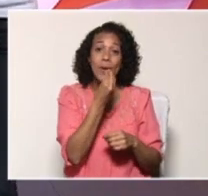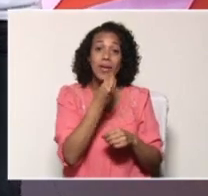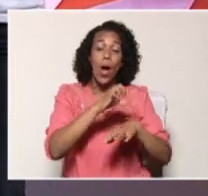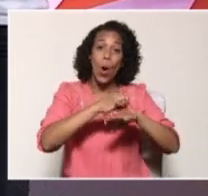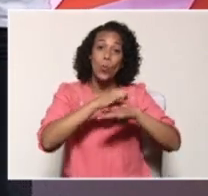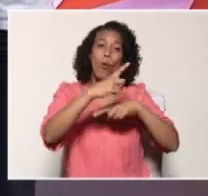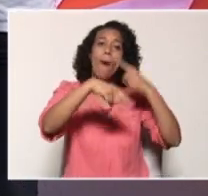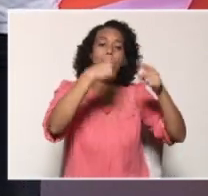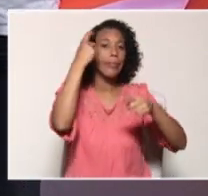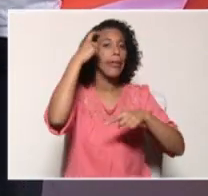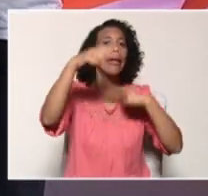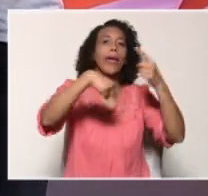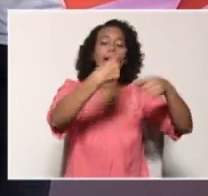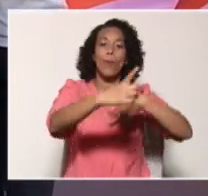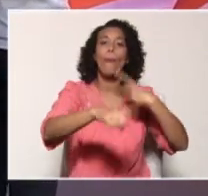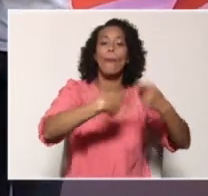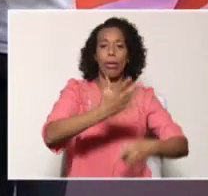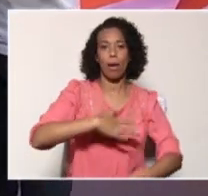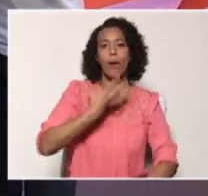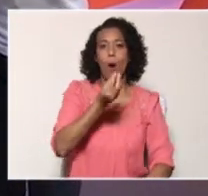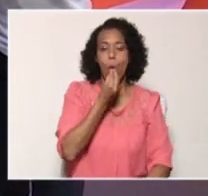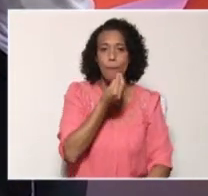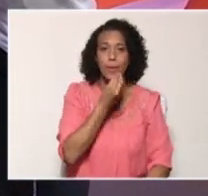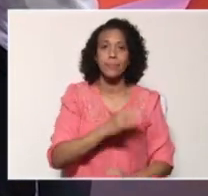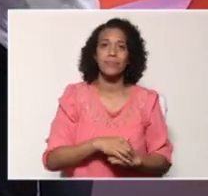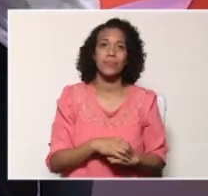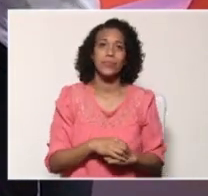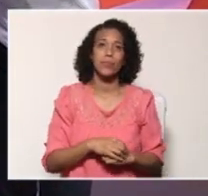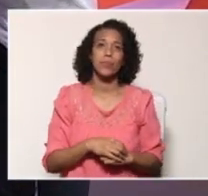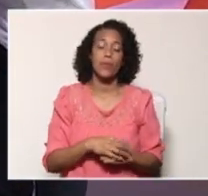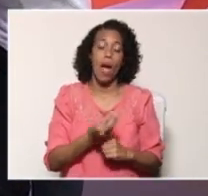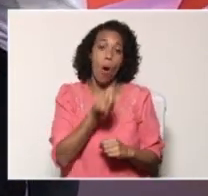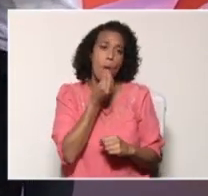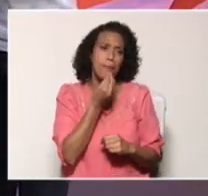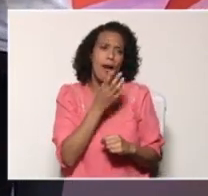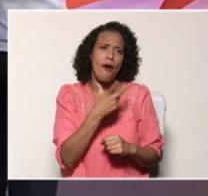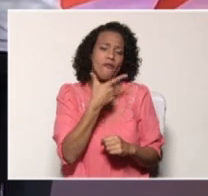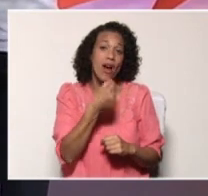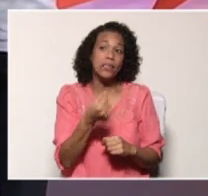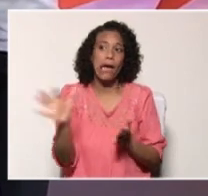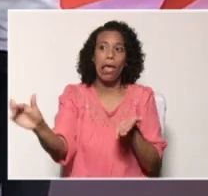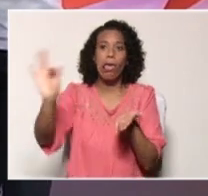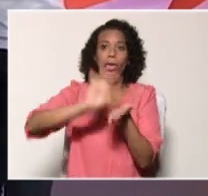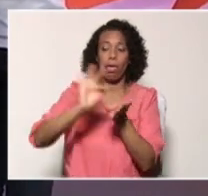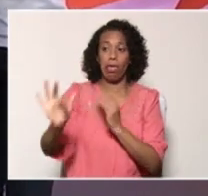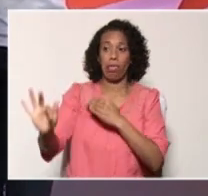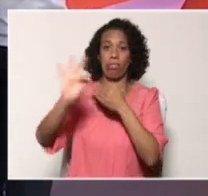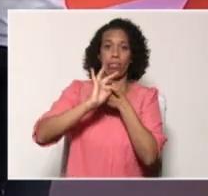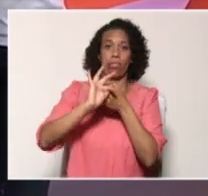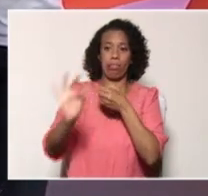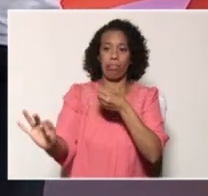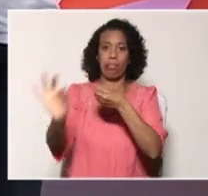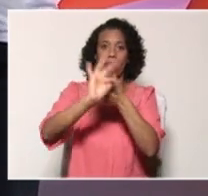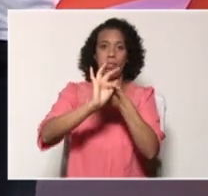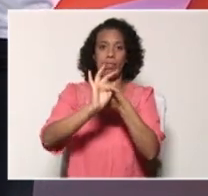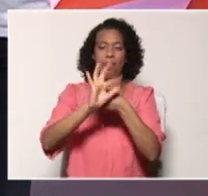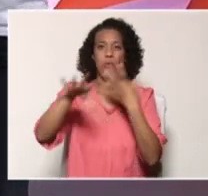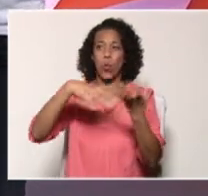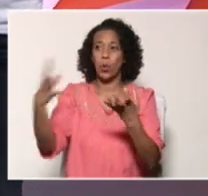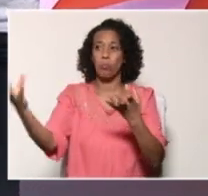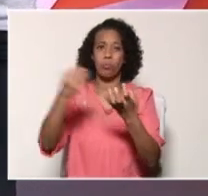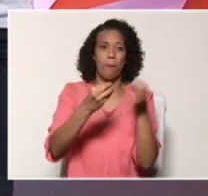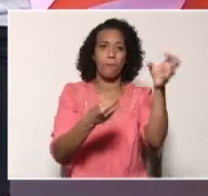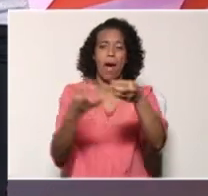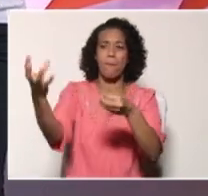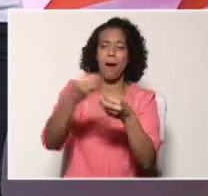su posterior consumo. Un alimento es fácil que pueda contaminarse cuando mezclo un